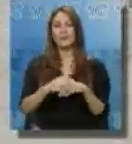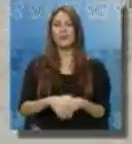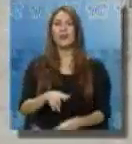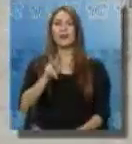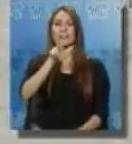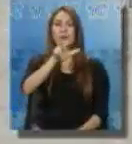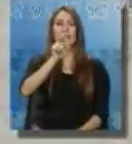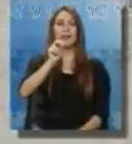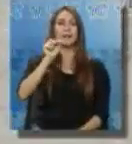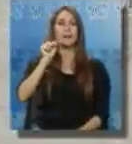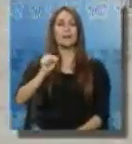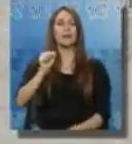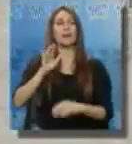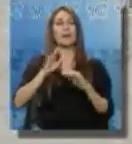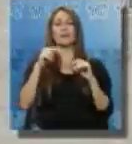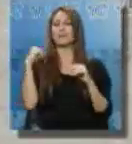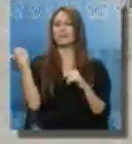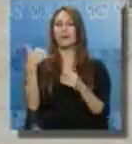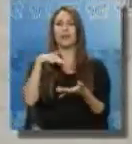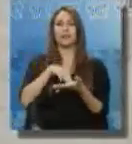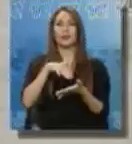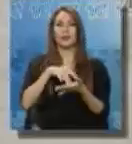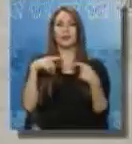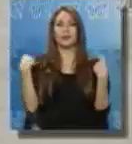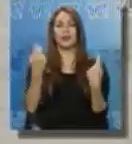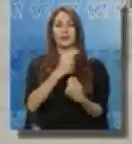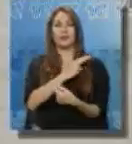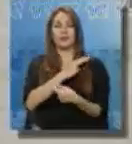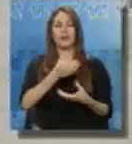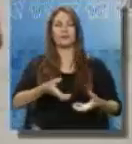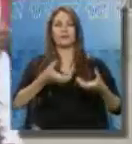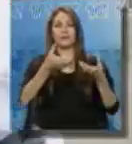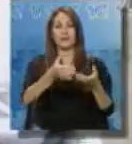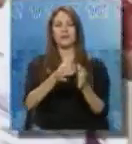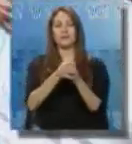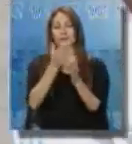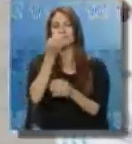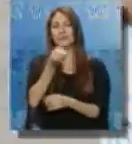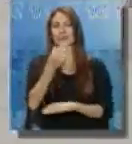unos 30.000 estudiantes según sus expectativas. Es nuestro informe, buenas tardes.